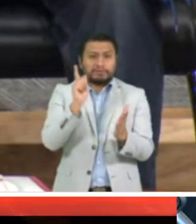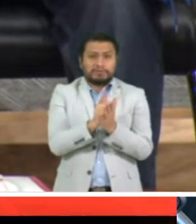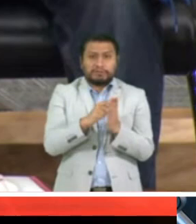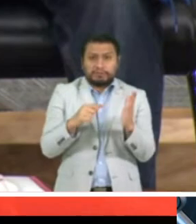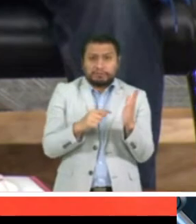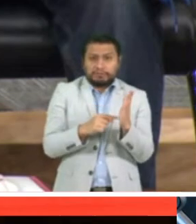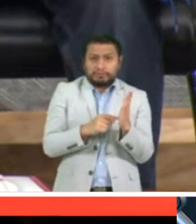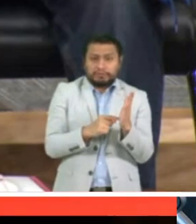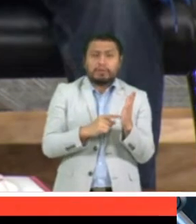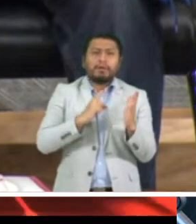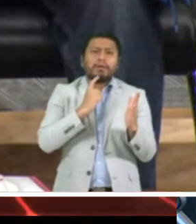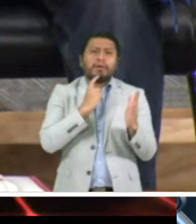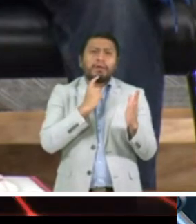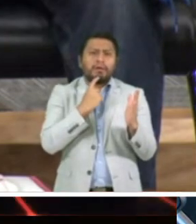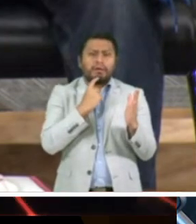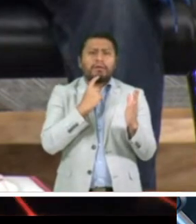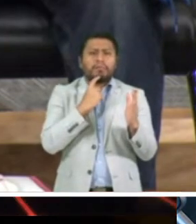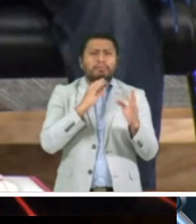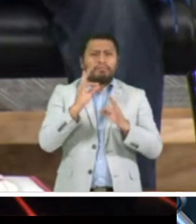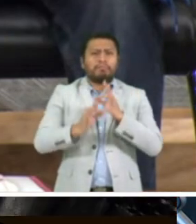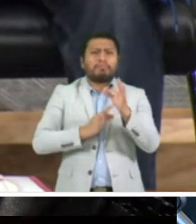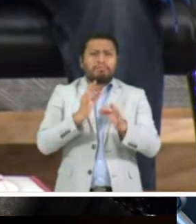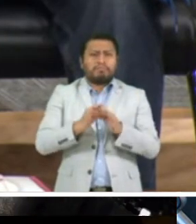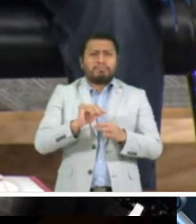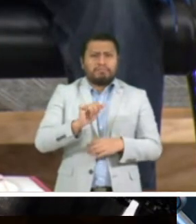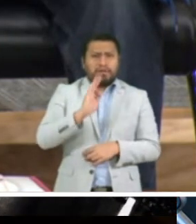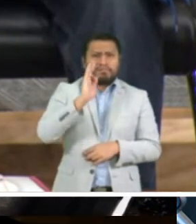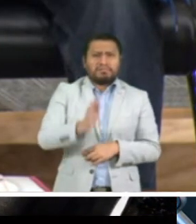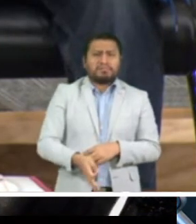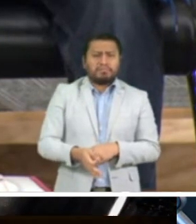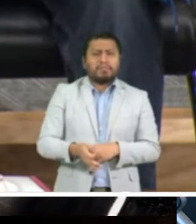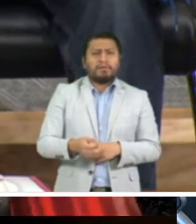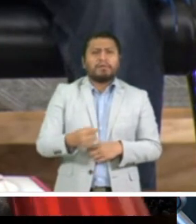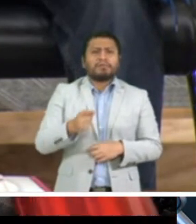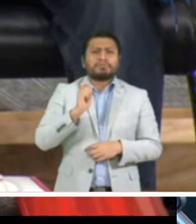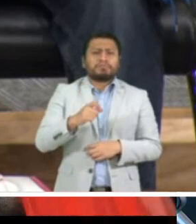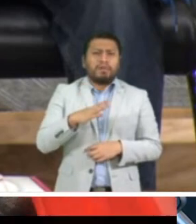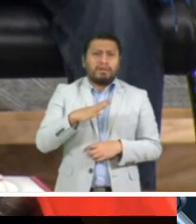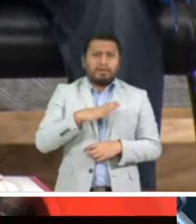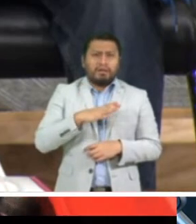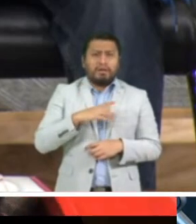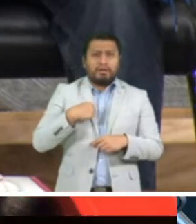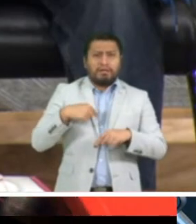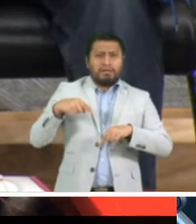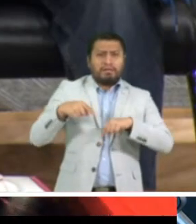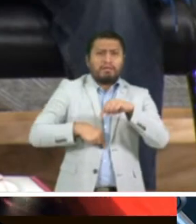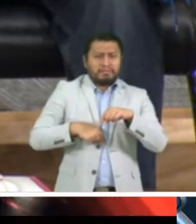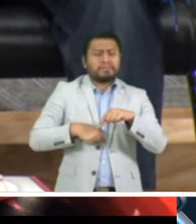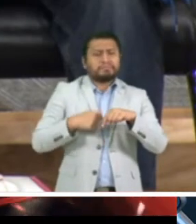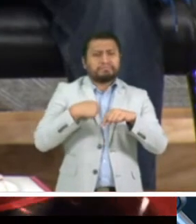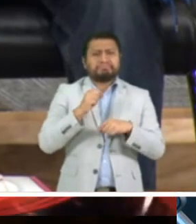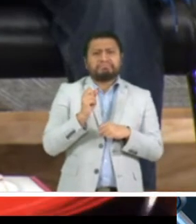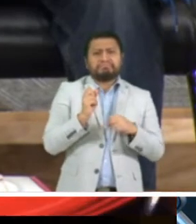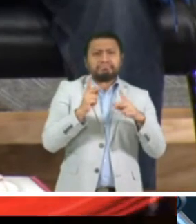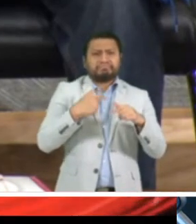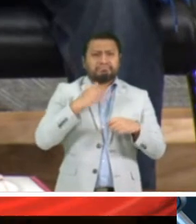de los señores de Acción Nacional también defiende al INE. Vamos a escuchar cómo un diputado de izquierda,